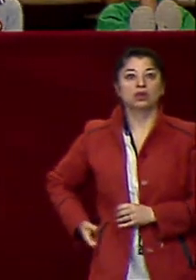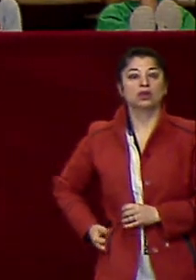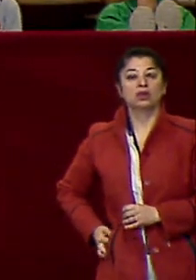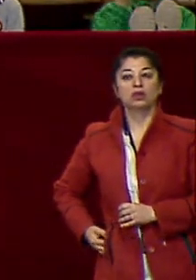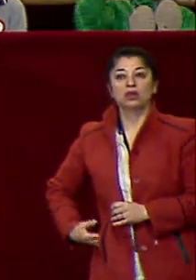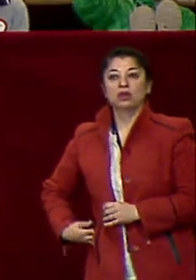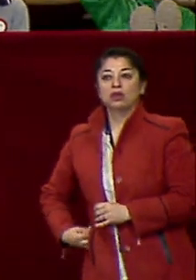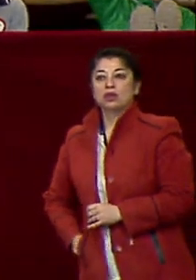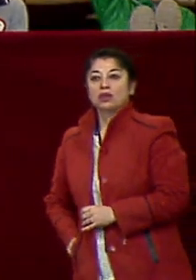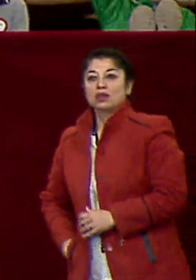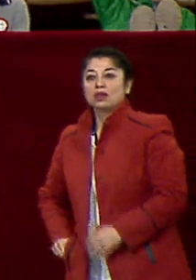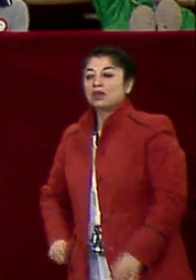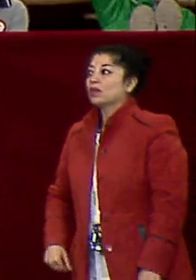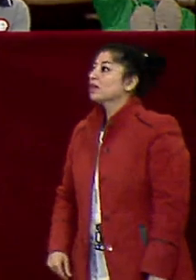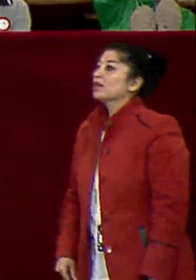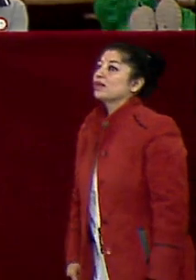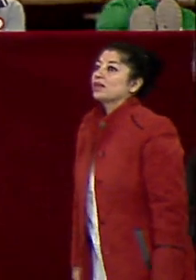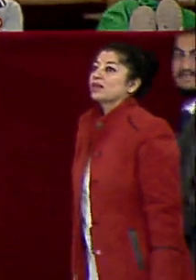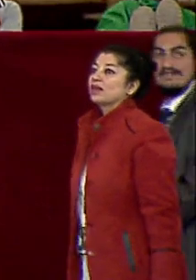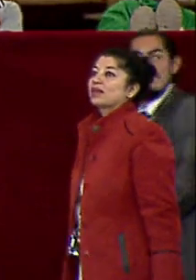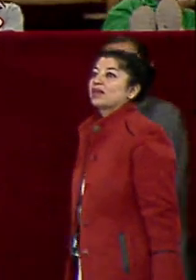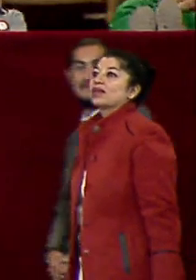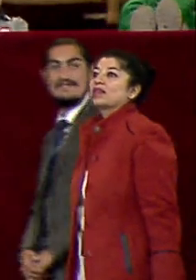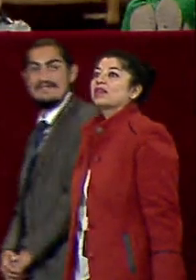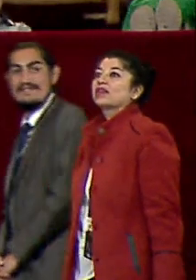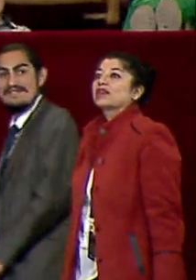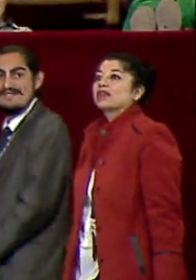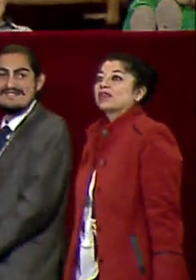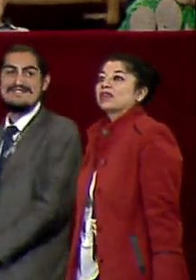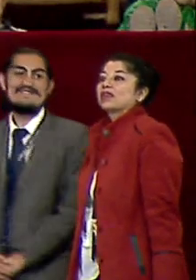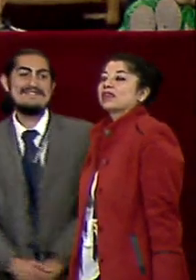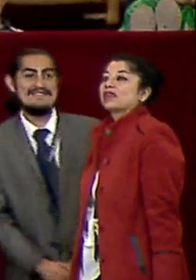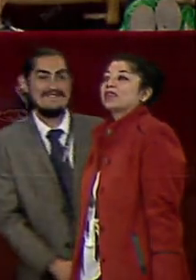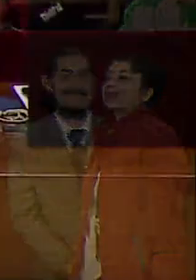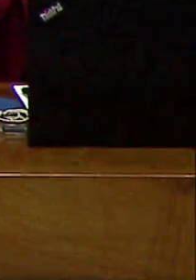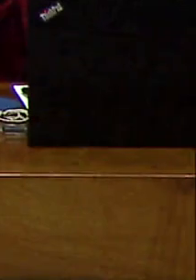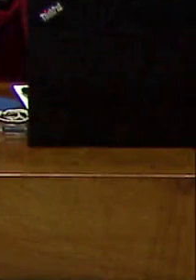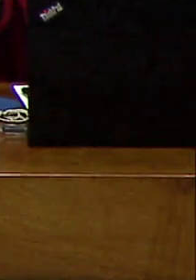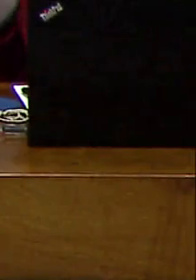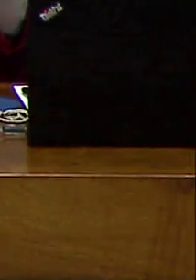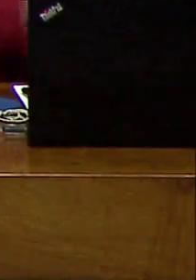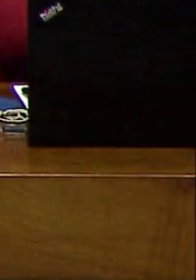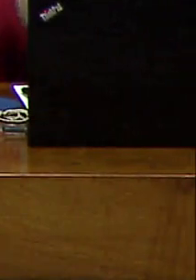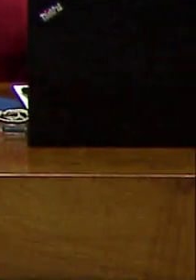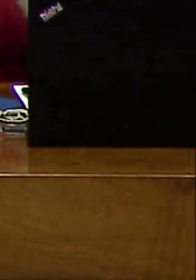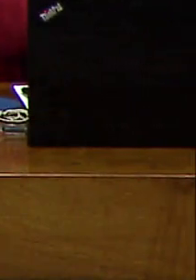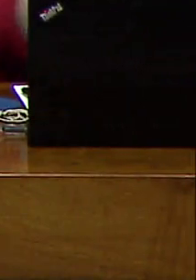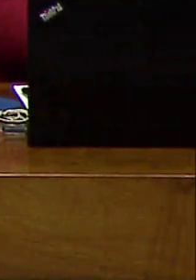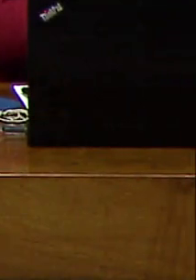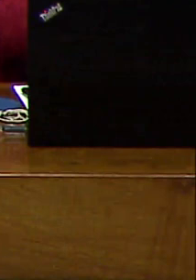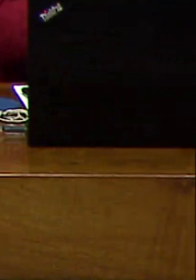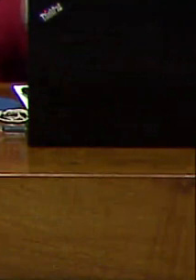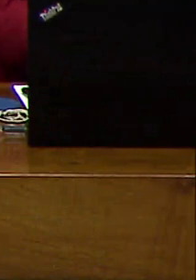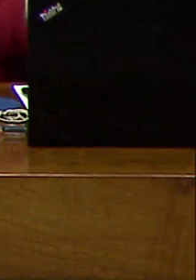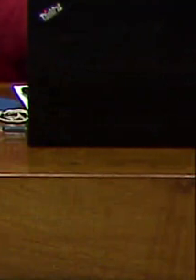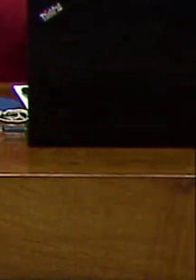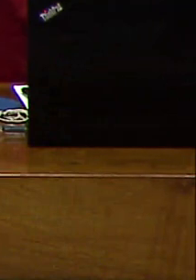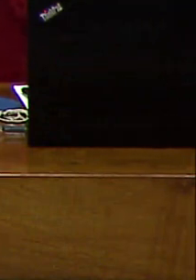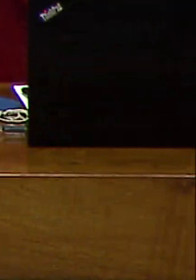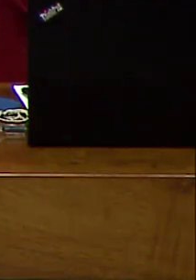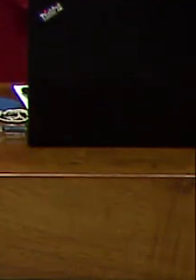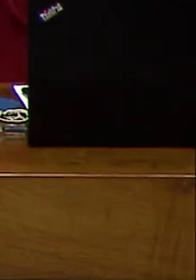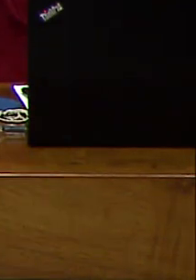quien tengo a mi costado izquierdo la diputada por esa zona, muy distinguida ella, la diputada